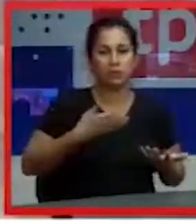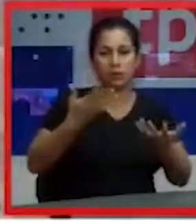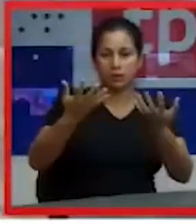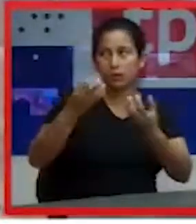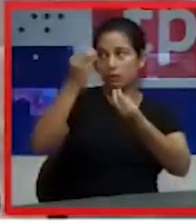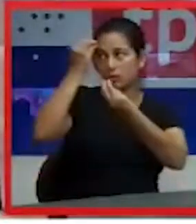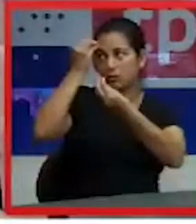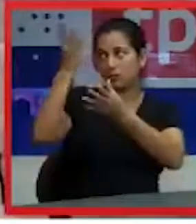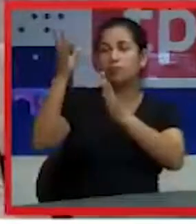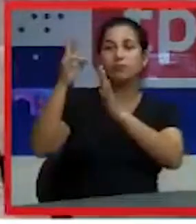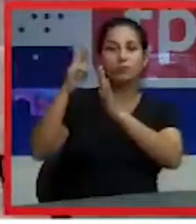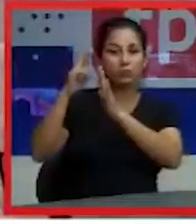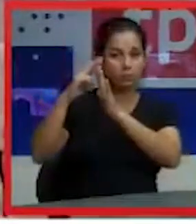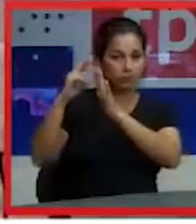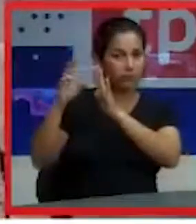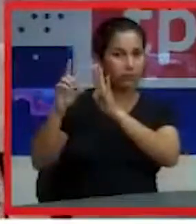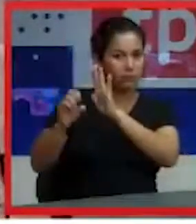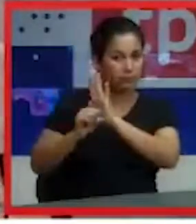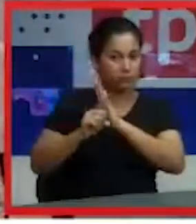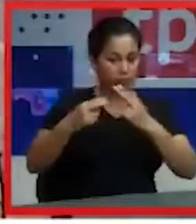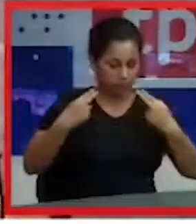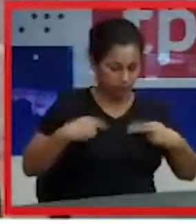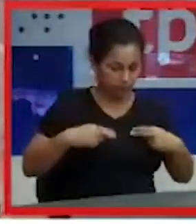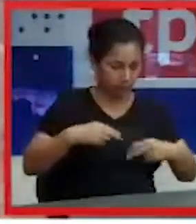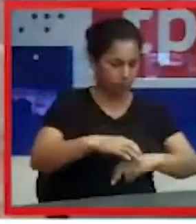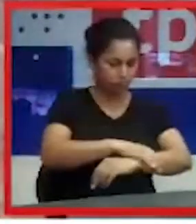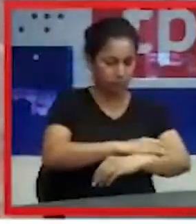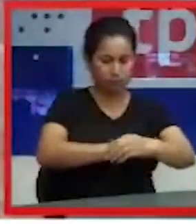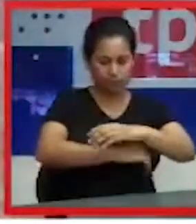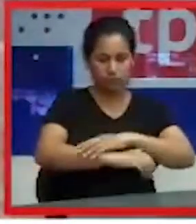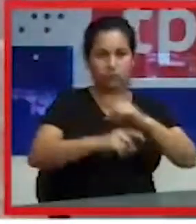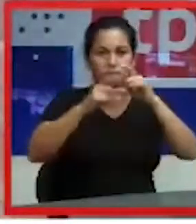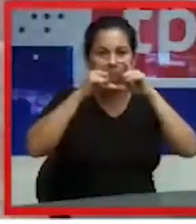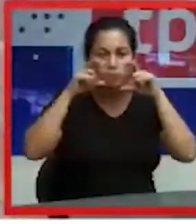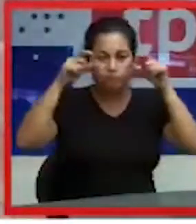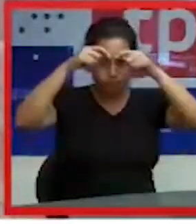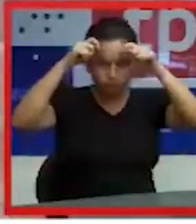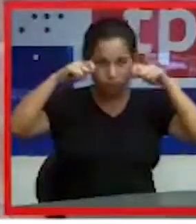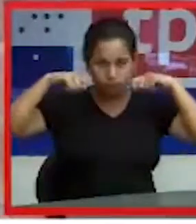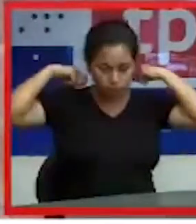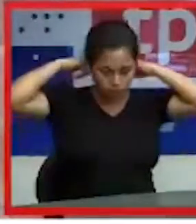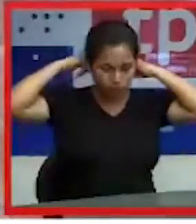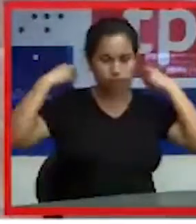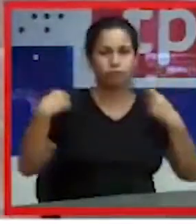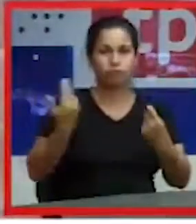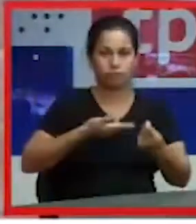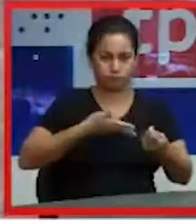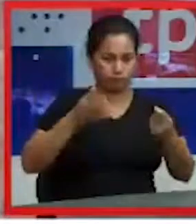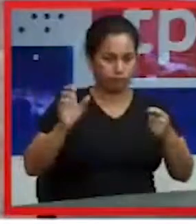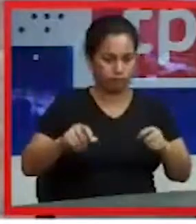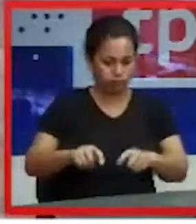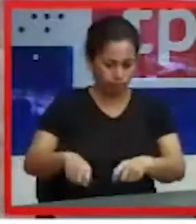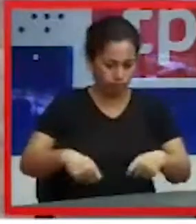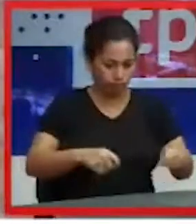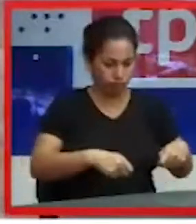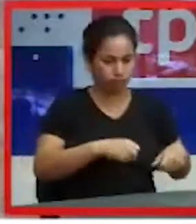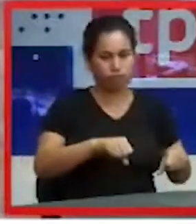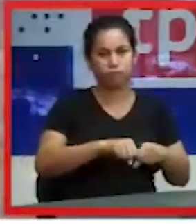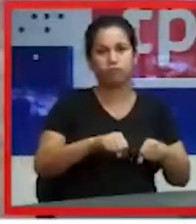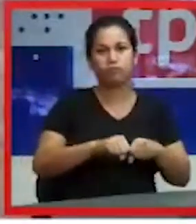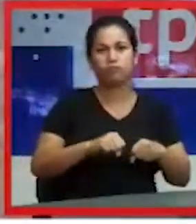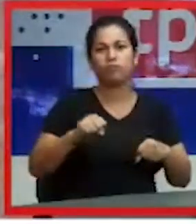Nosotros pensamos trabajar bien uniformados, con barbijo, con gorras, con zapatos cerrados